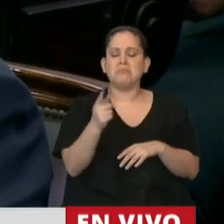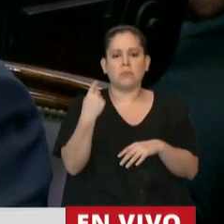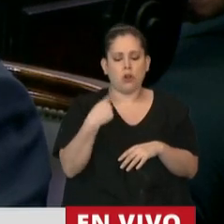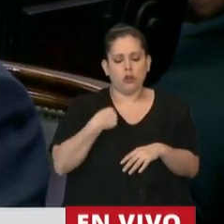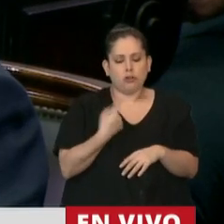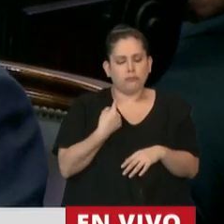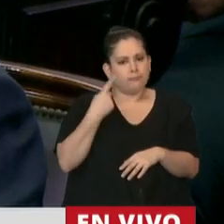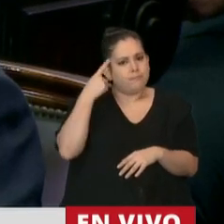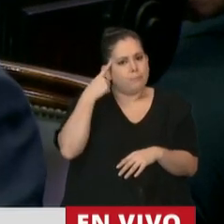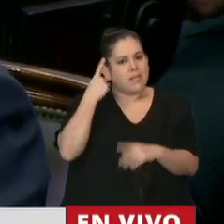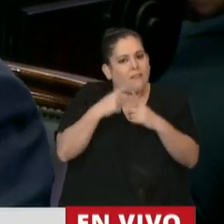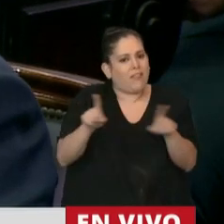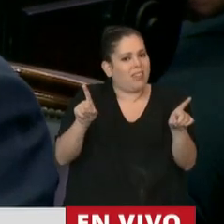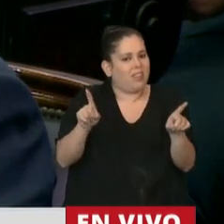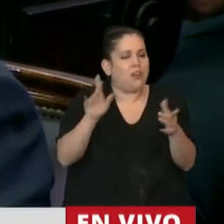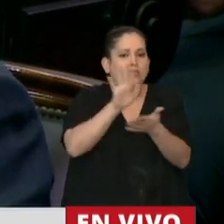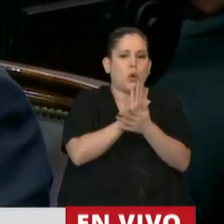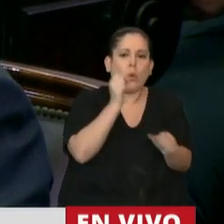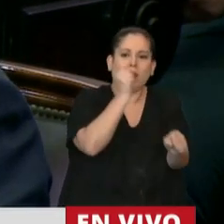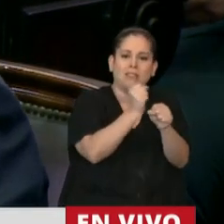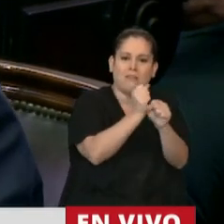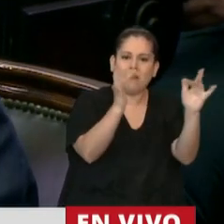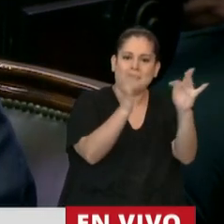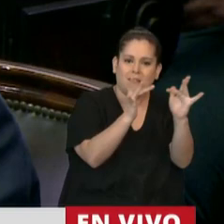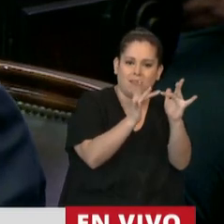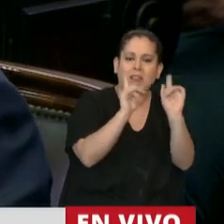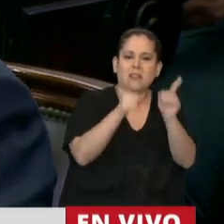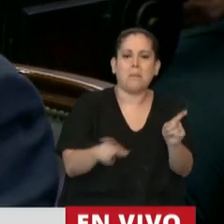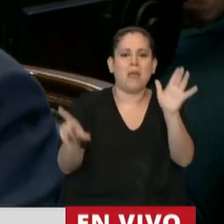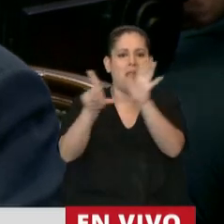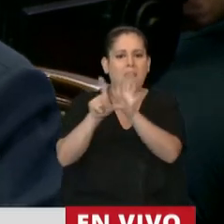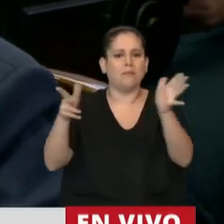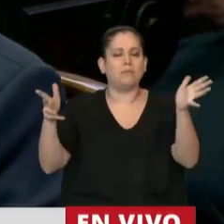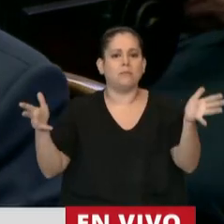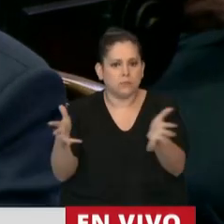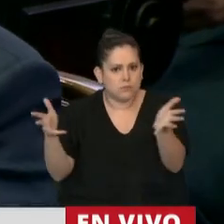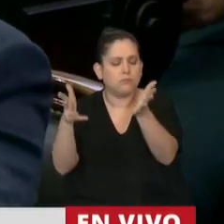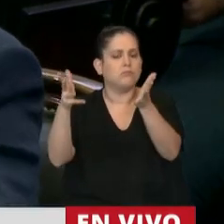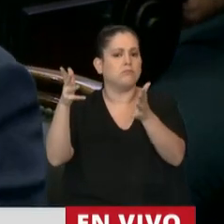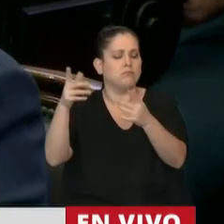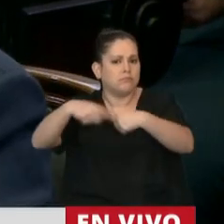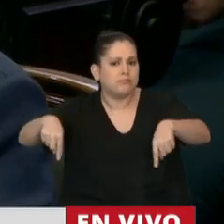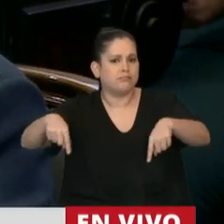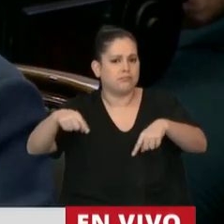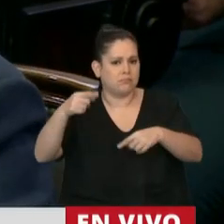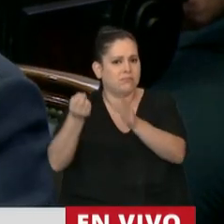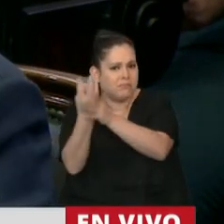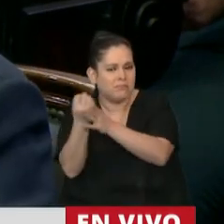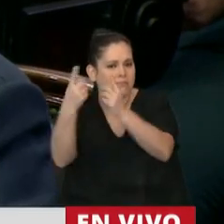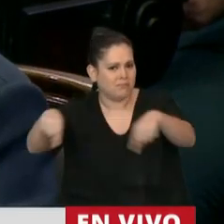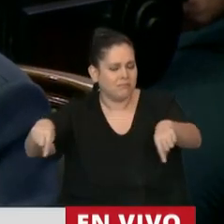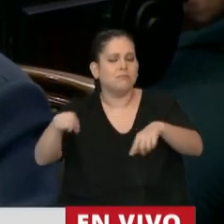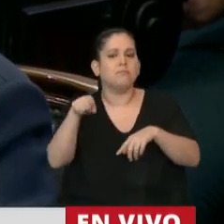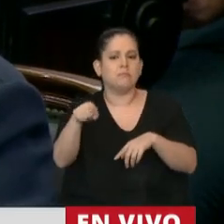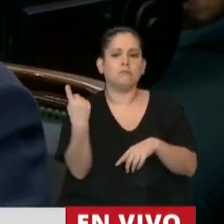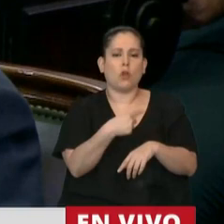cuanto al teletrabajo y en cuanto a la ley de la economía del conocimiento. Y el punto central de todo esto es que